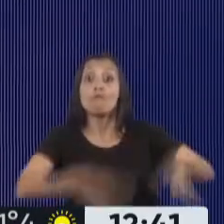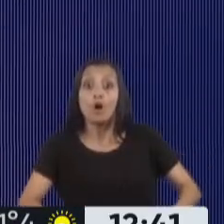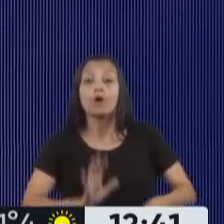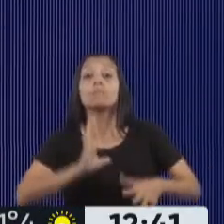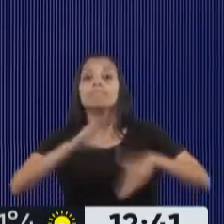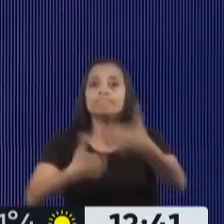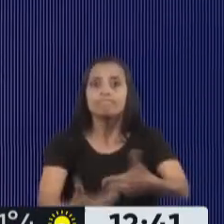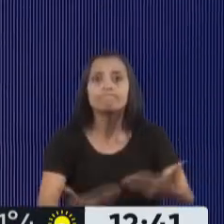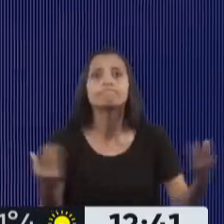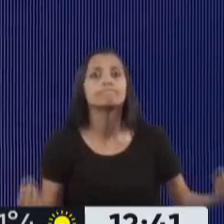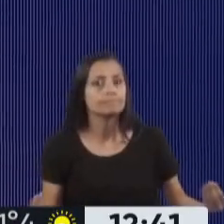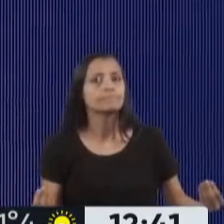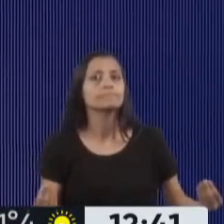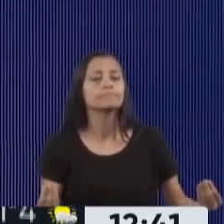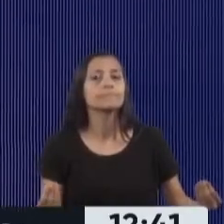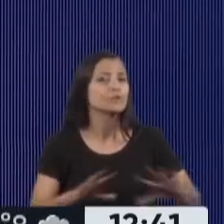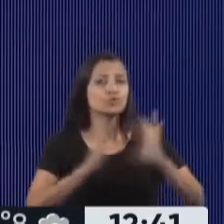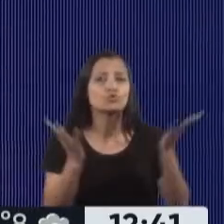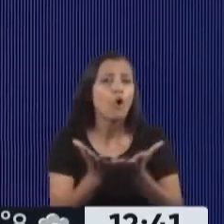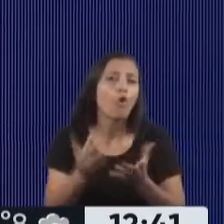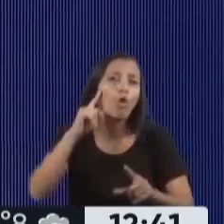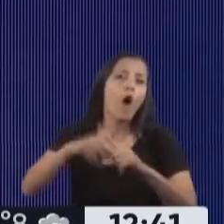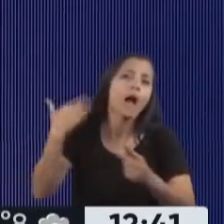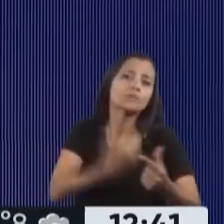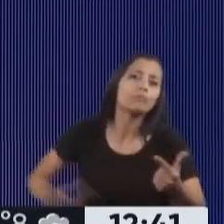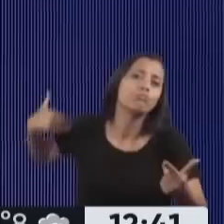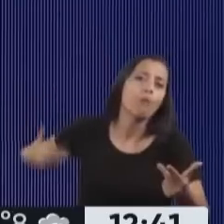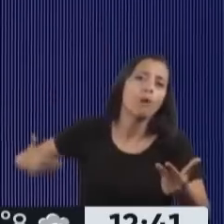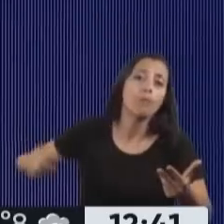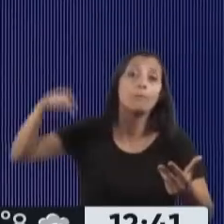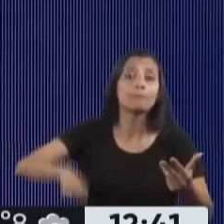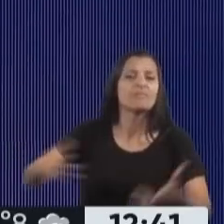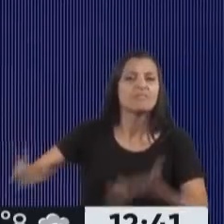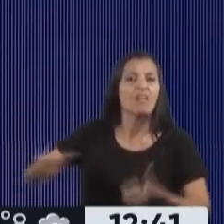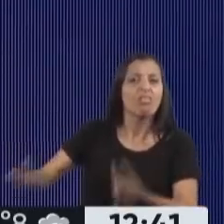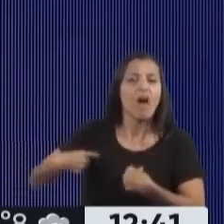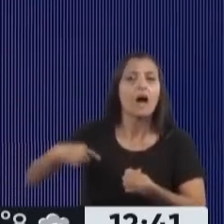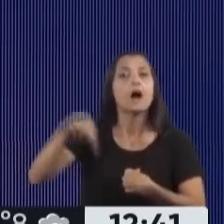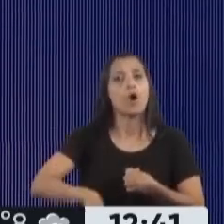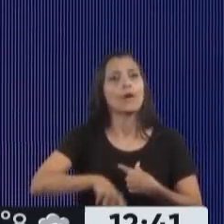esto hace que al argumento de que esta vez será diferente.